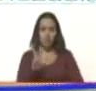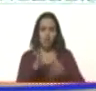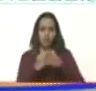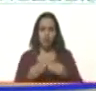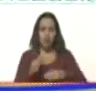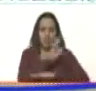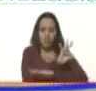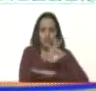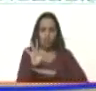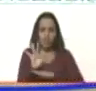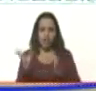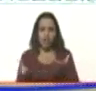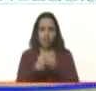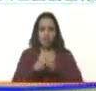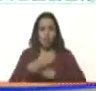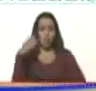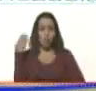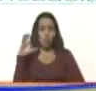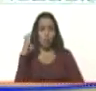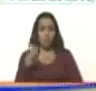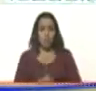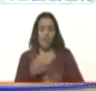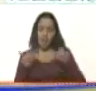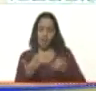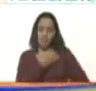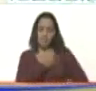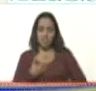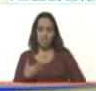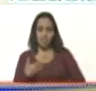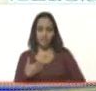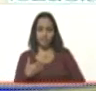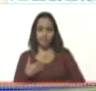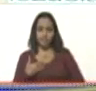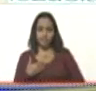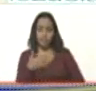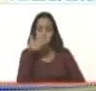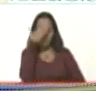con Colombia. Ahora él quiere desviar la atención